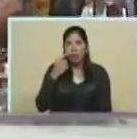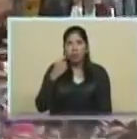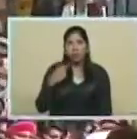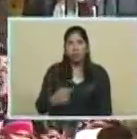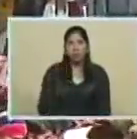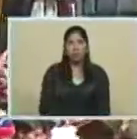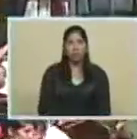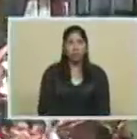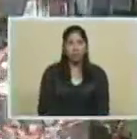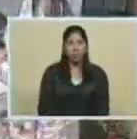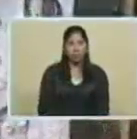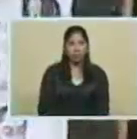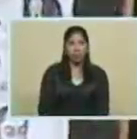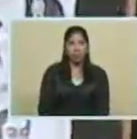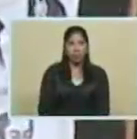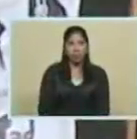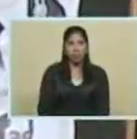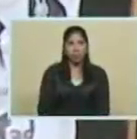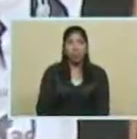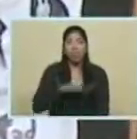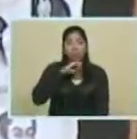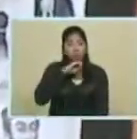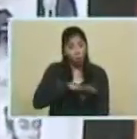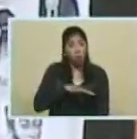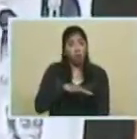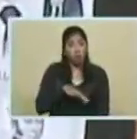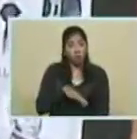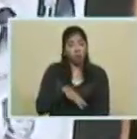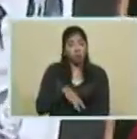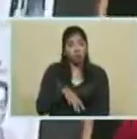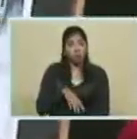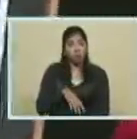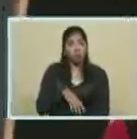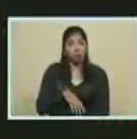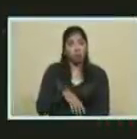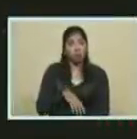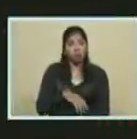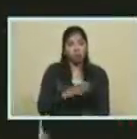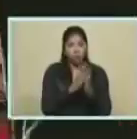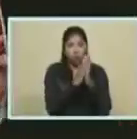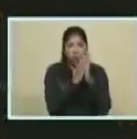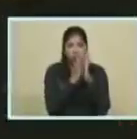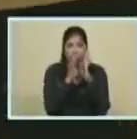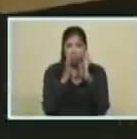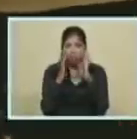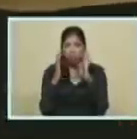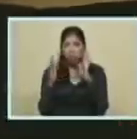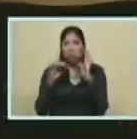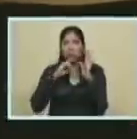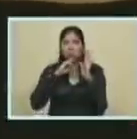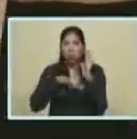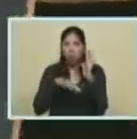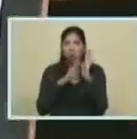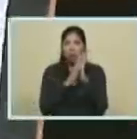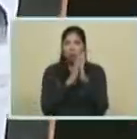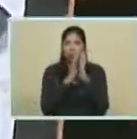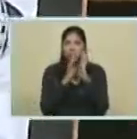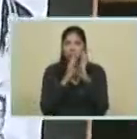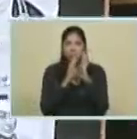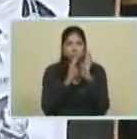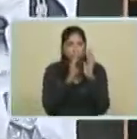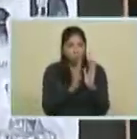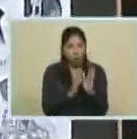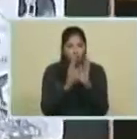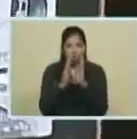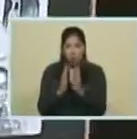Mira, la historia tiene su curso, la historia tiene su